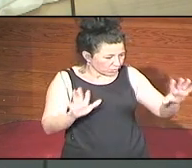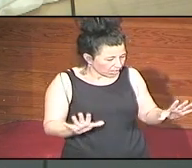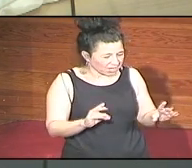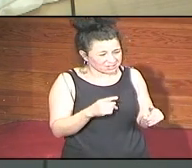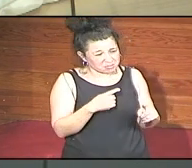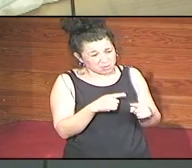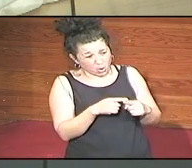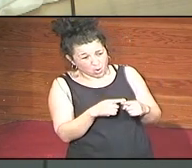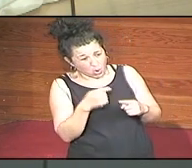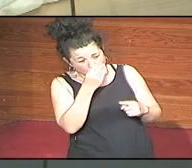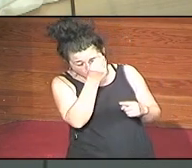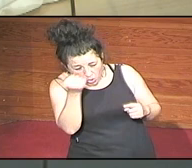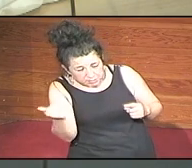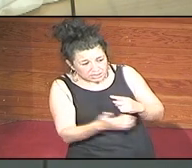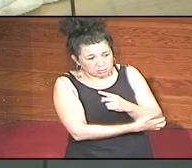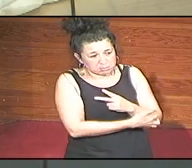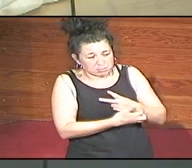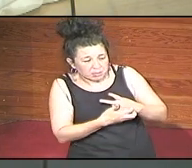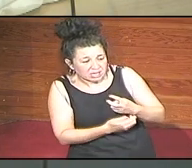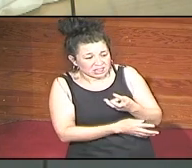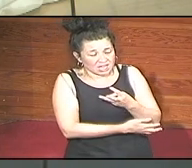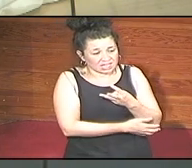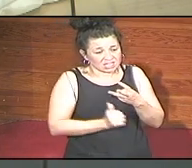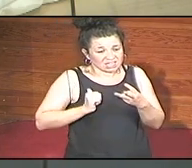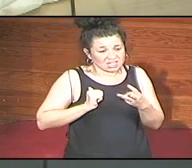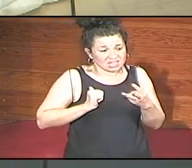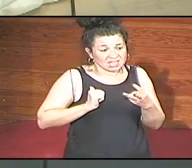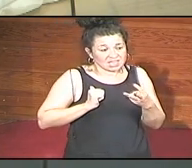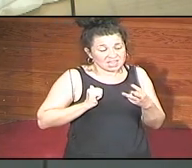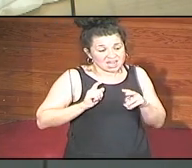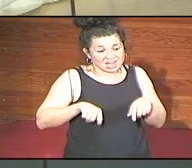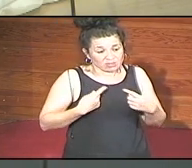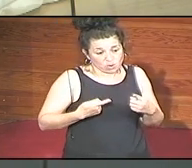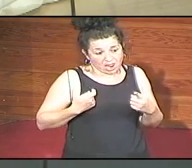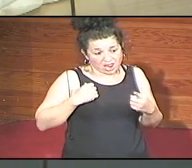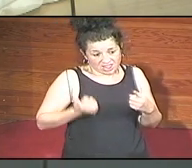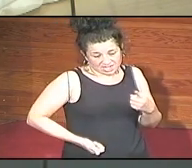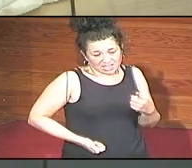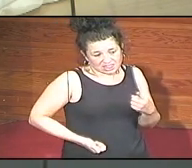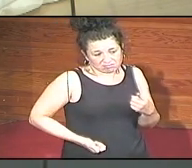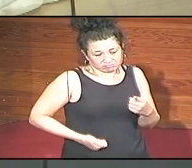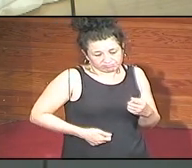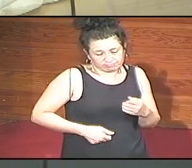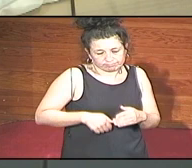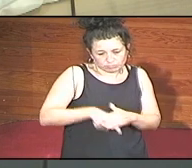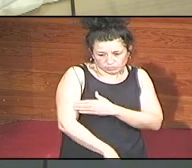olvido pobreza y una riqueza sumergida